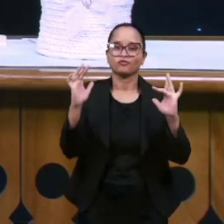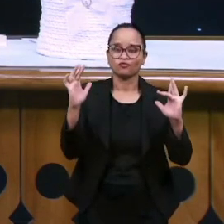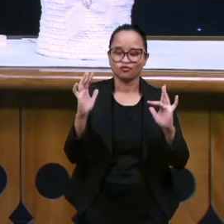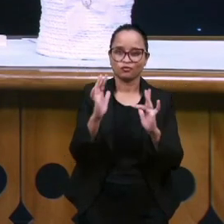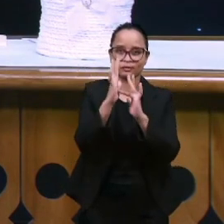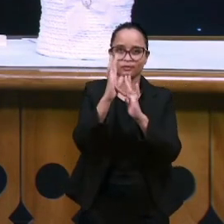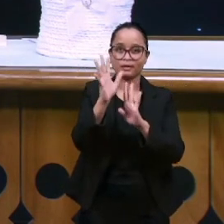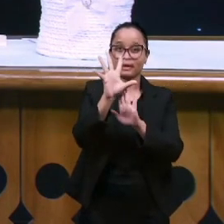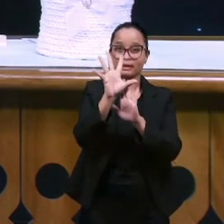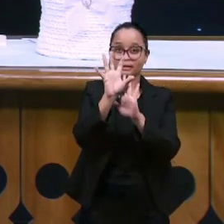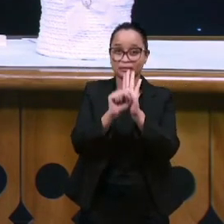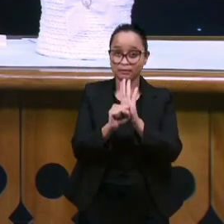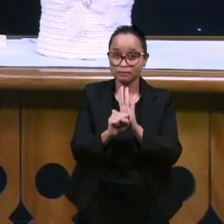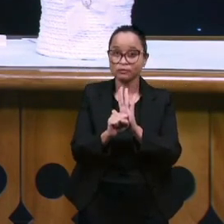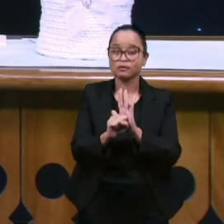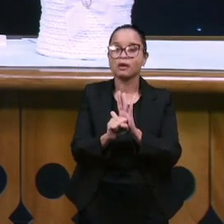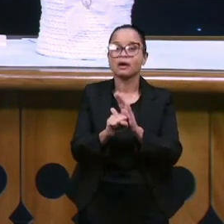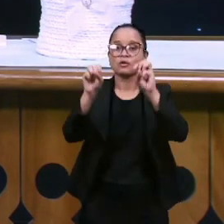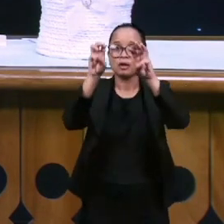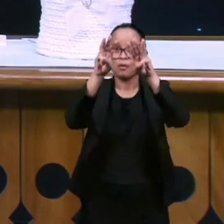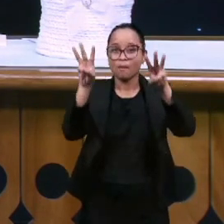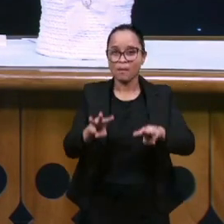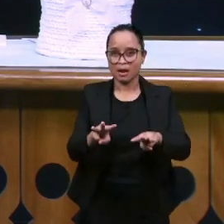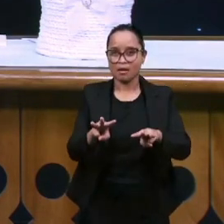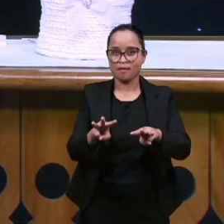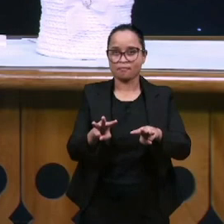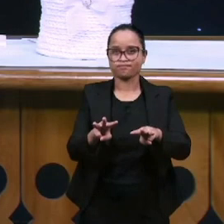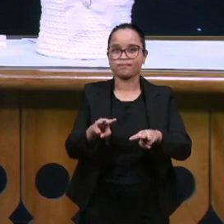que estaba simbolizado por el maná,